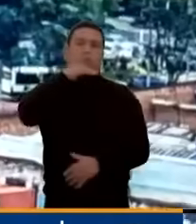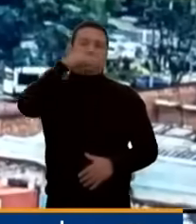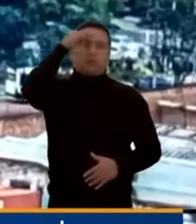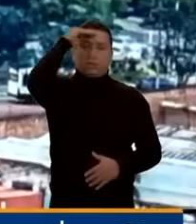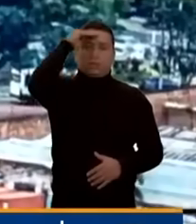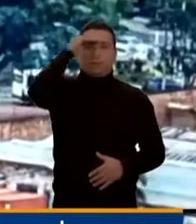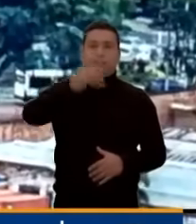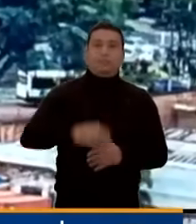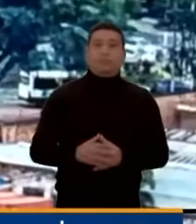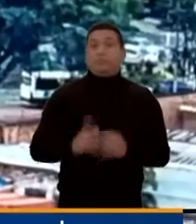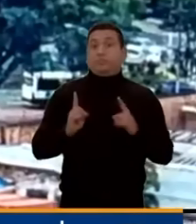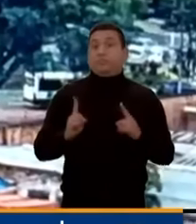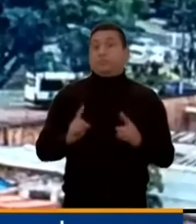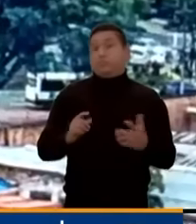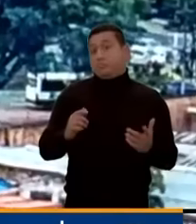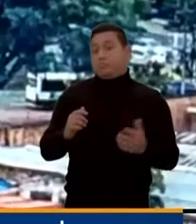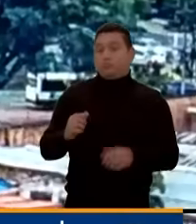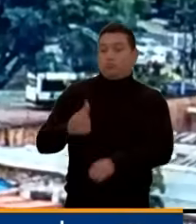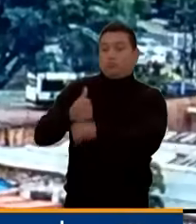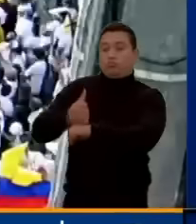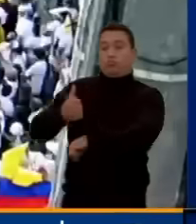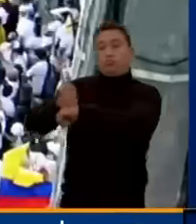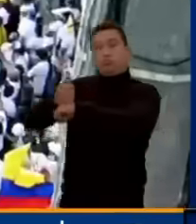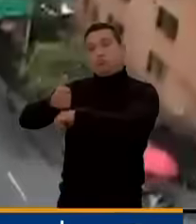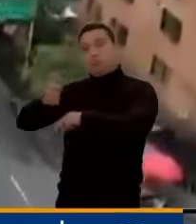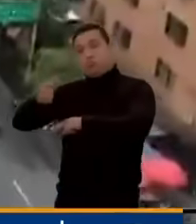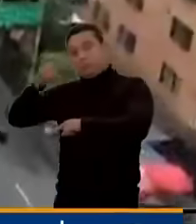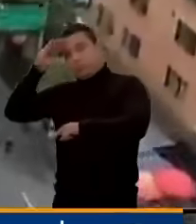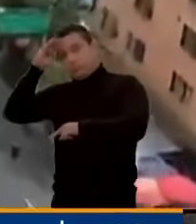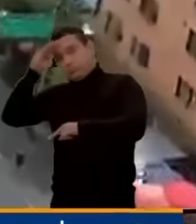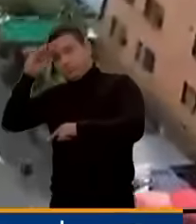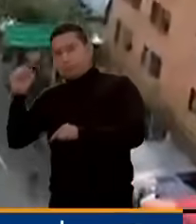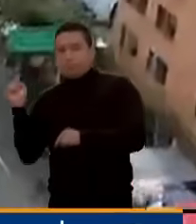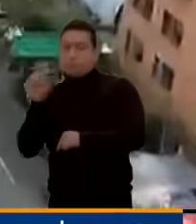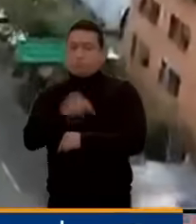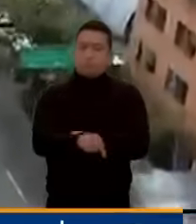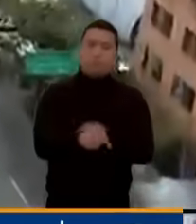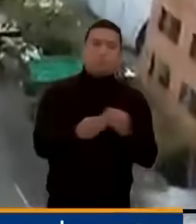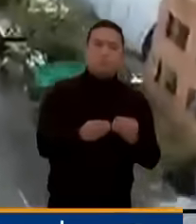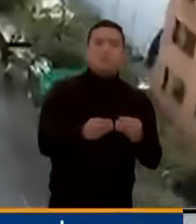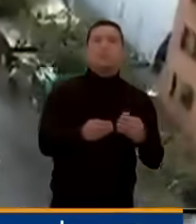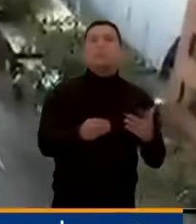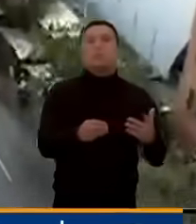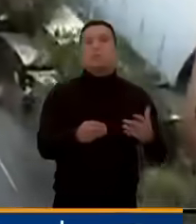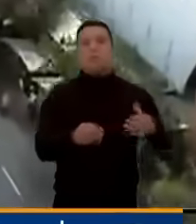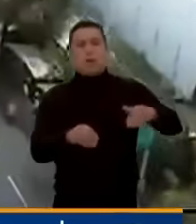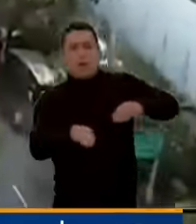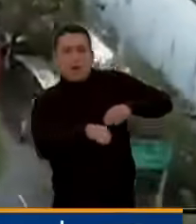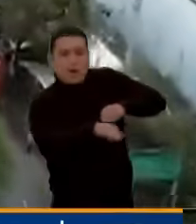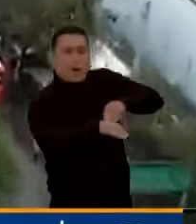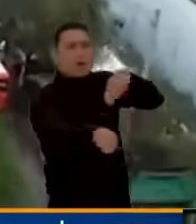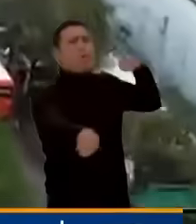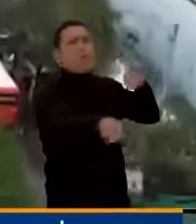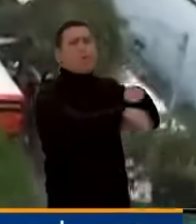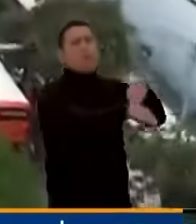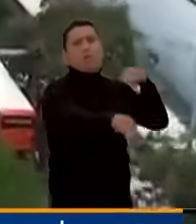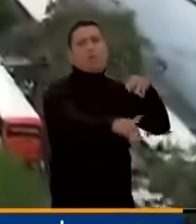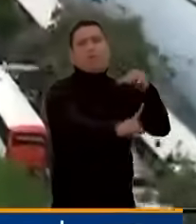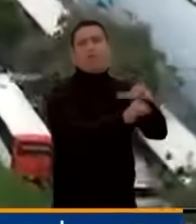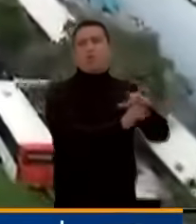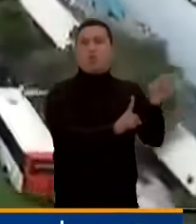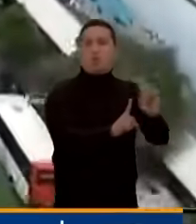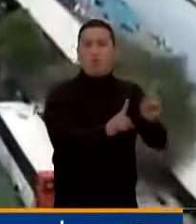han llegado a este lugar a permitir el tema de la movilidad. Y digo, la misma personería de Medellín reza faltó el